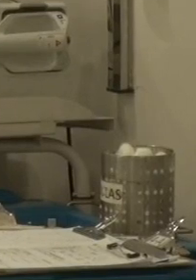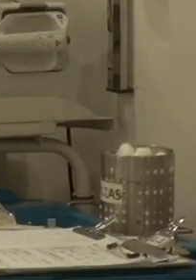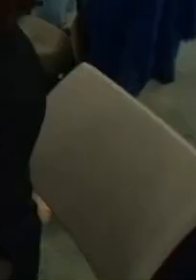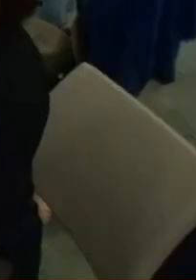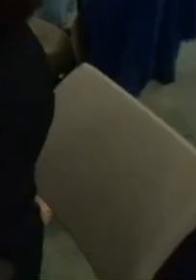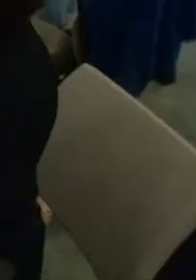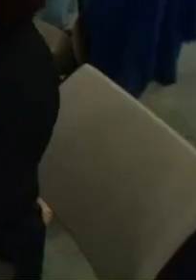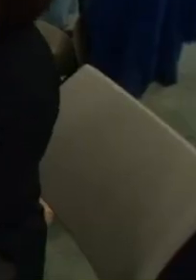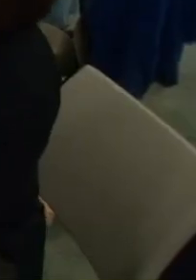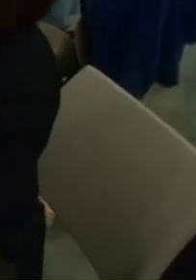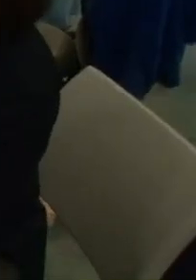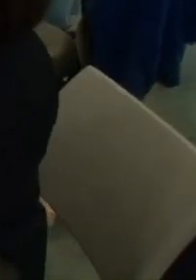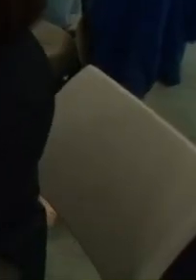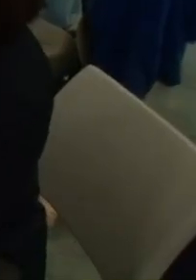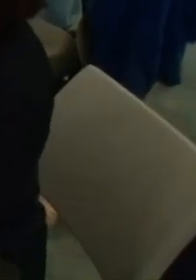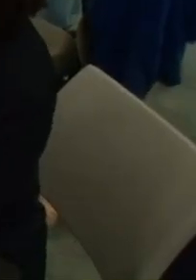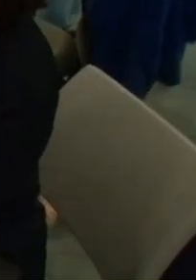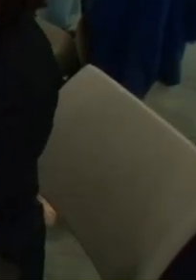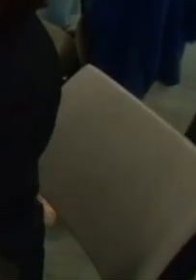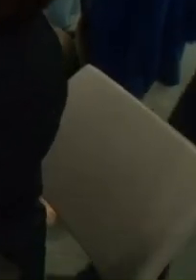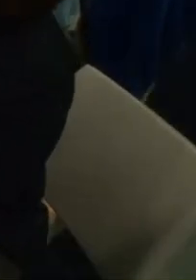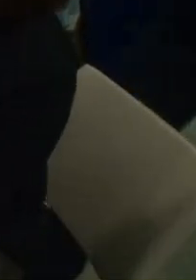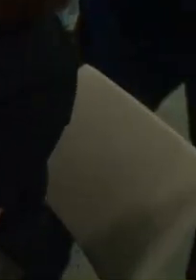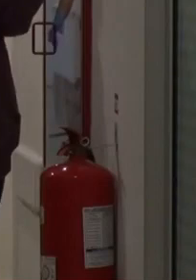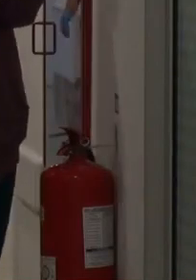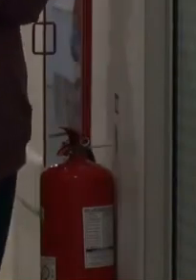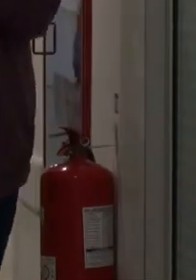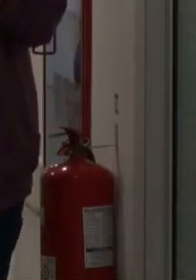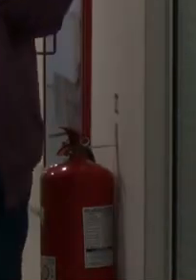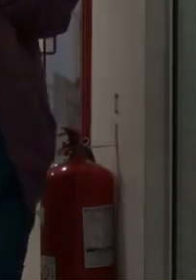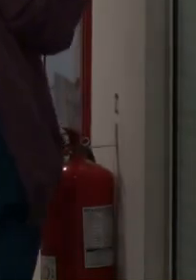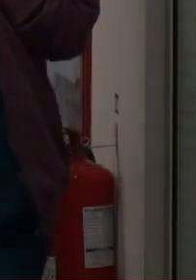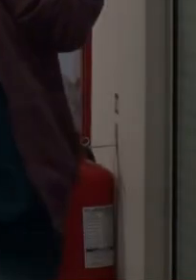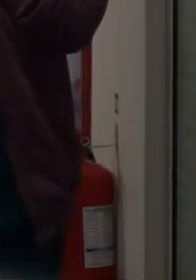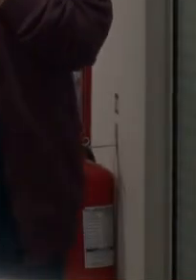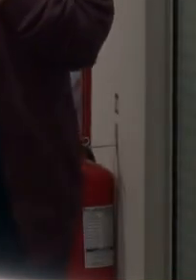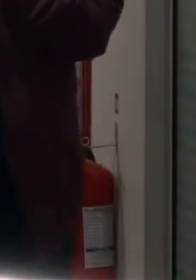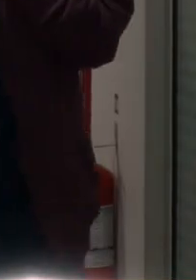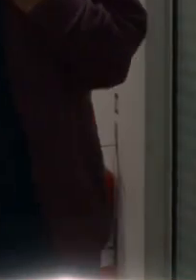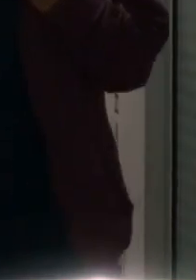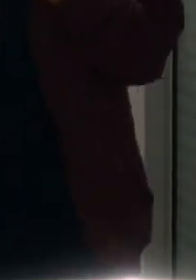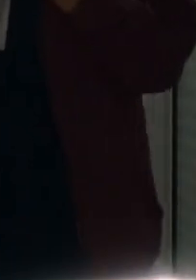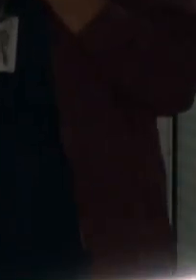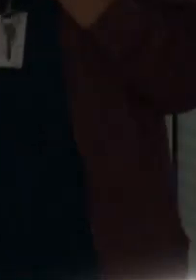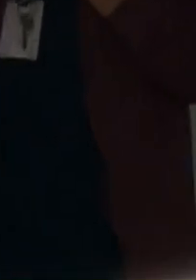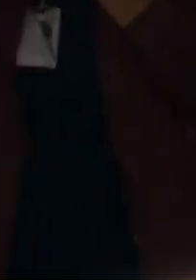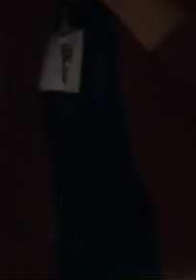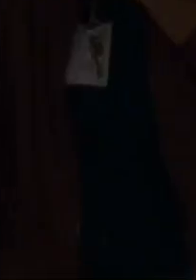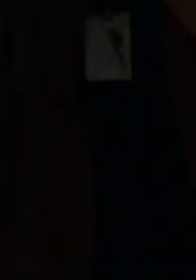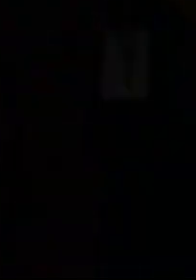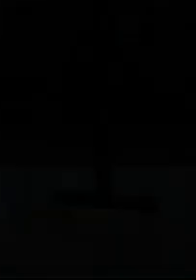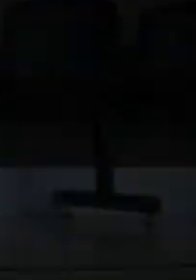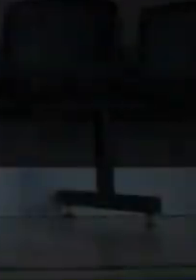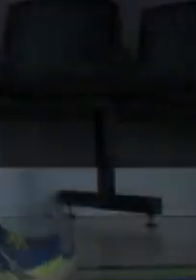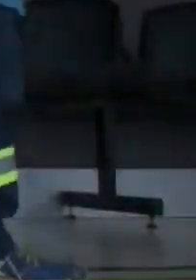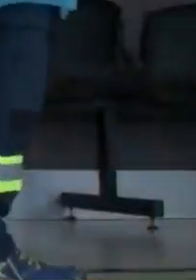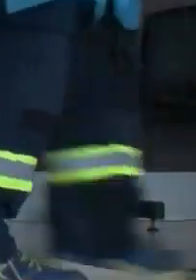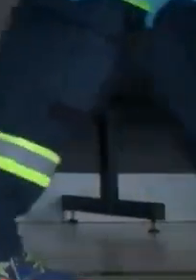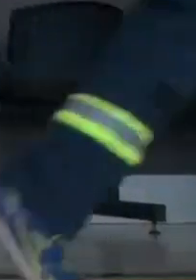las diferencias entre unas cifras y otras, la metodología que se usa, así es que eso es parte de lo que se va a empezar a hacer. Y